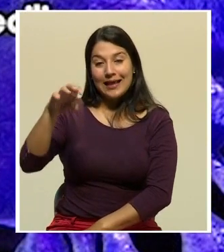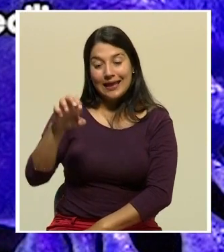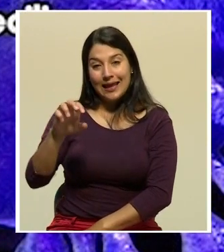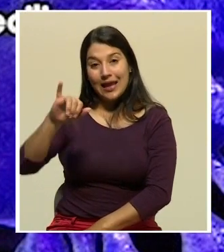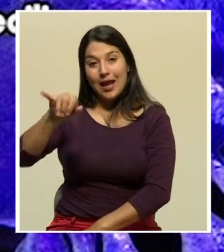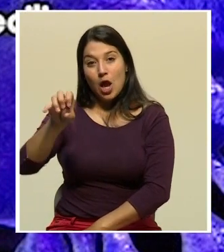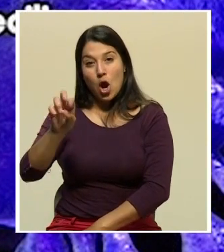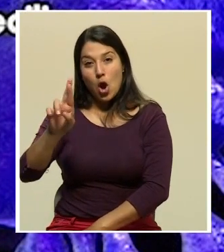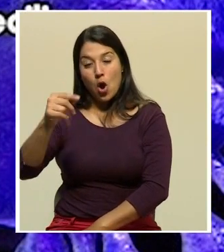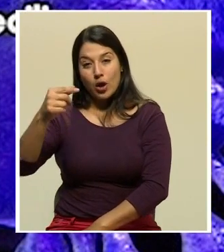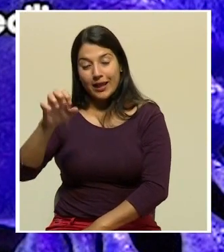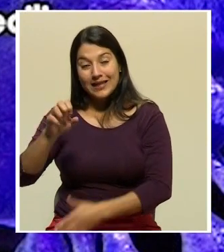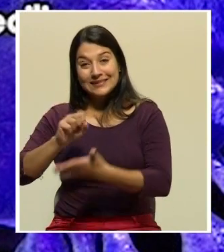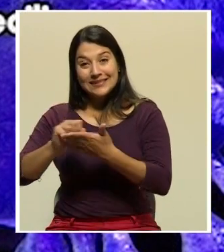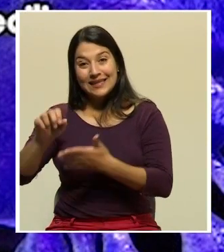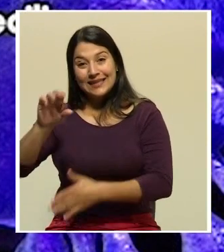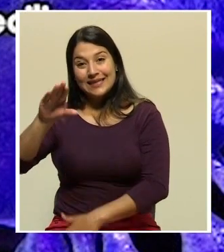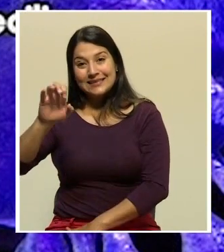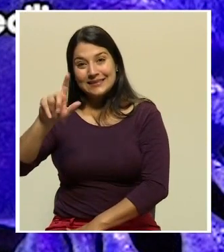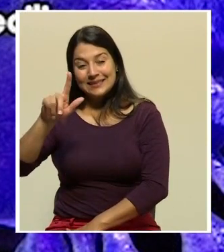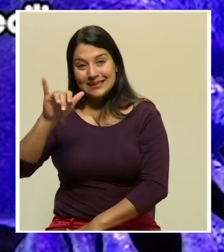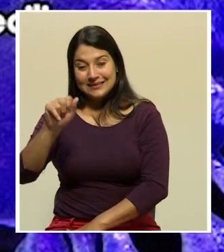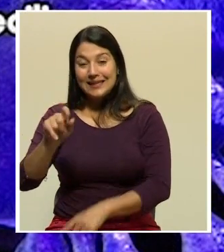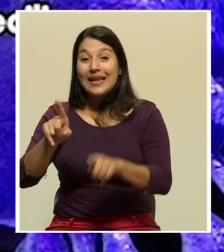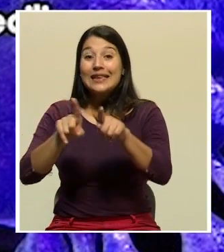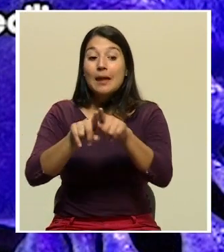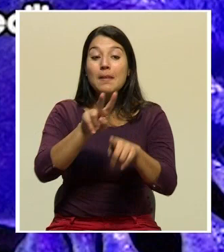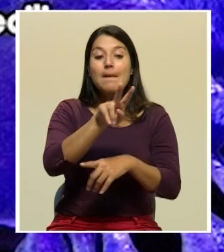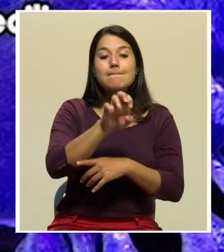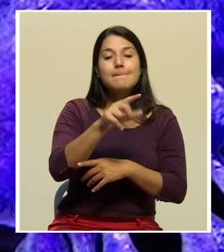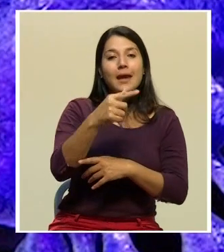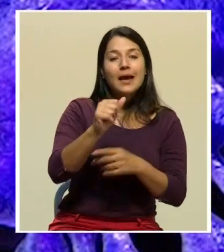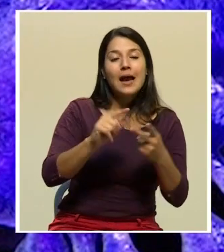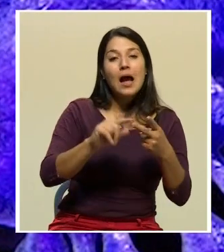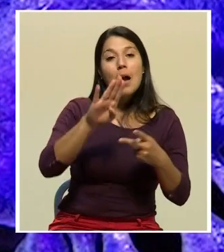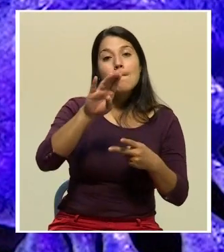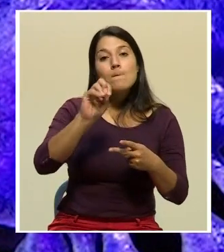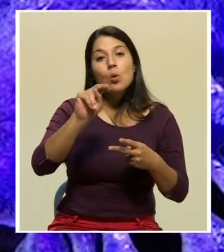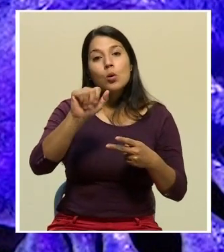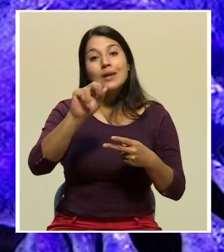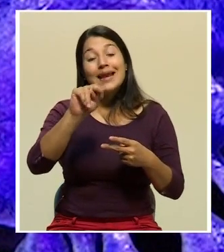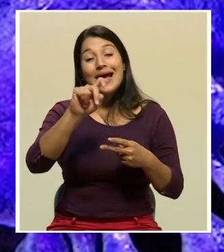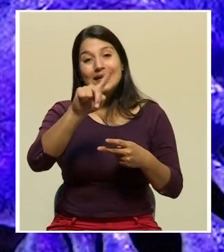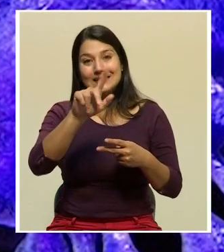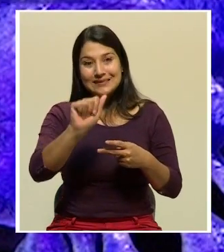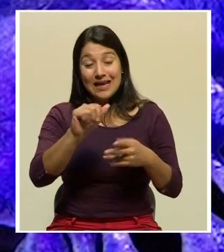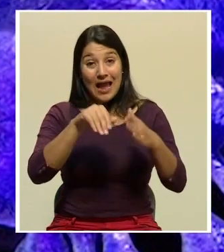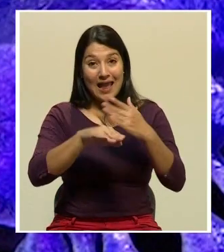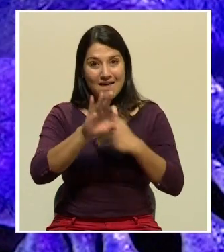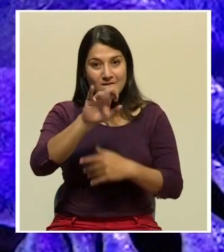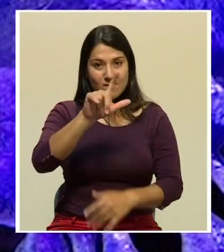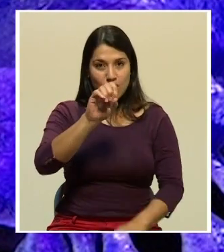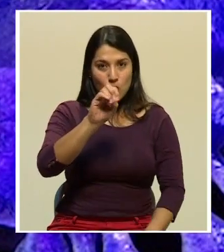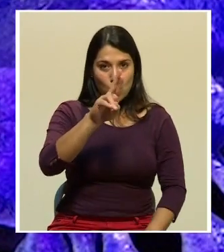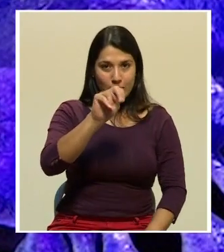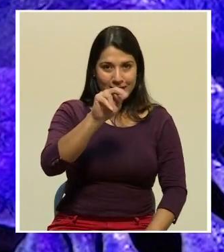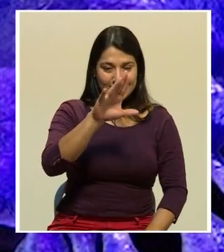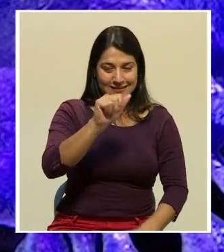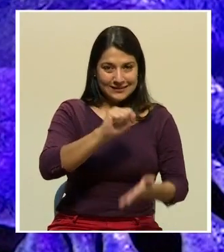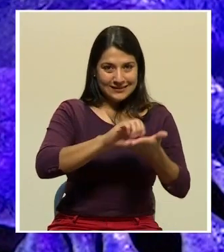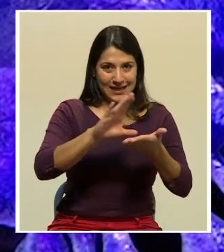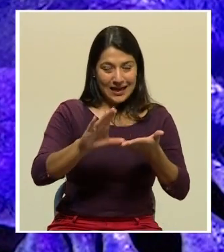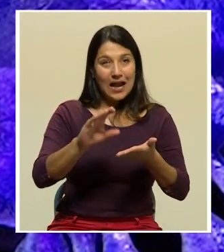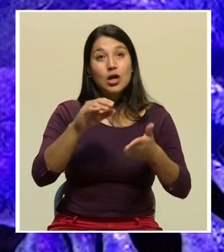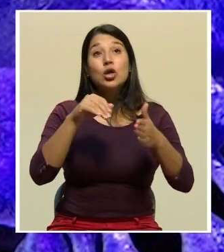Además, las comunidades de La Vega y Bonanza del distrito de Florencia en San Carlos. En la provincia de Heredia serán el Cantón